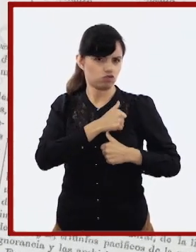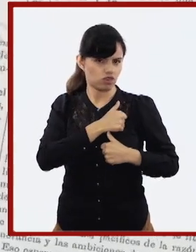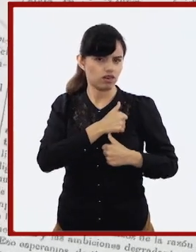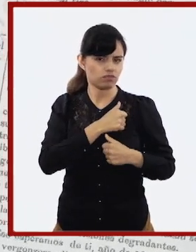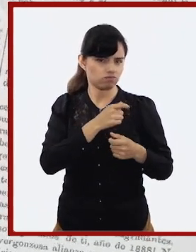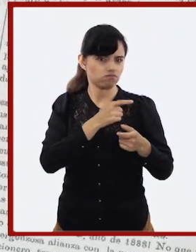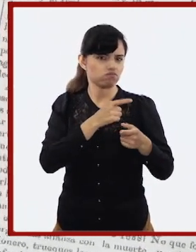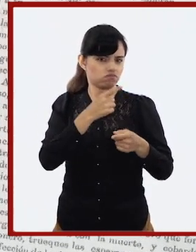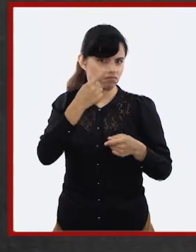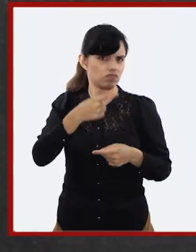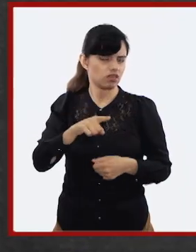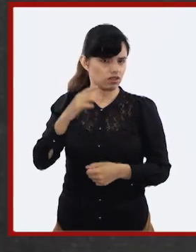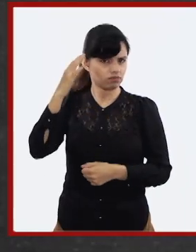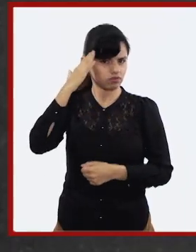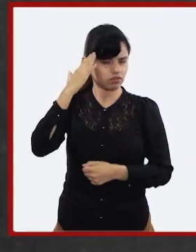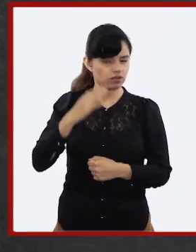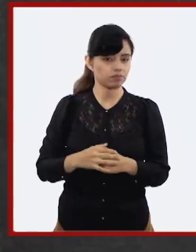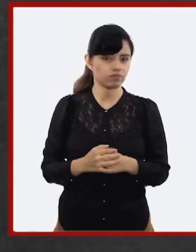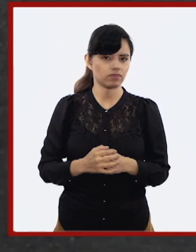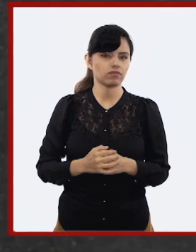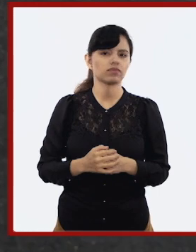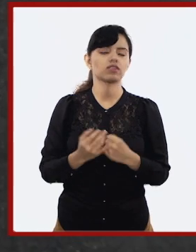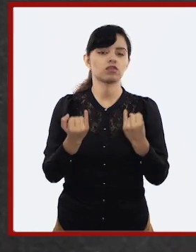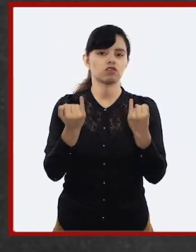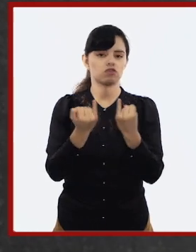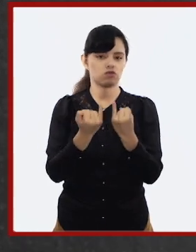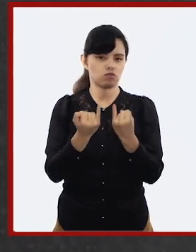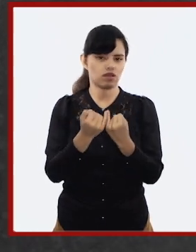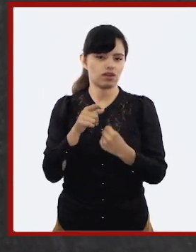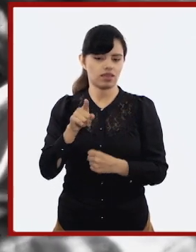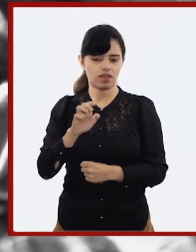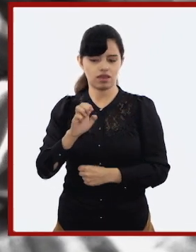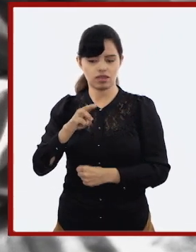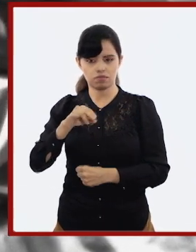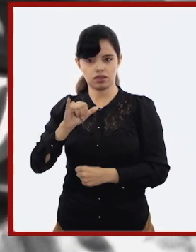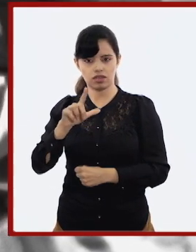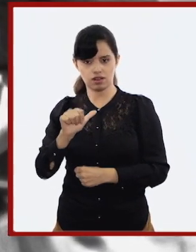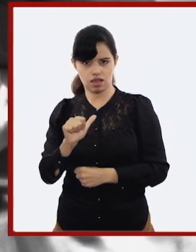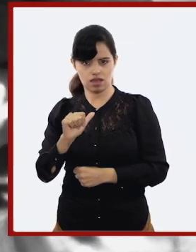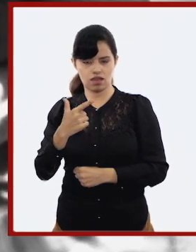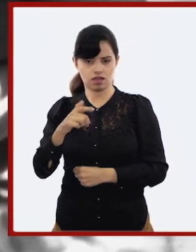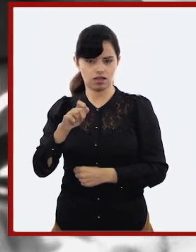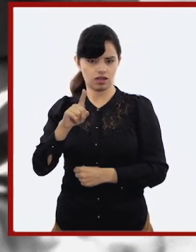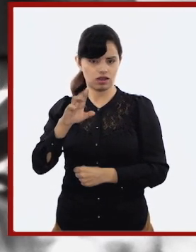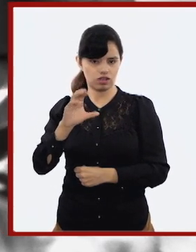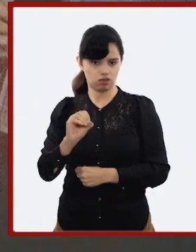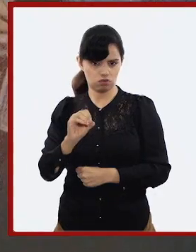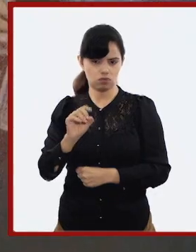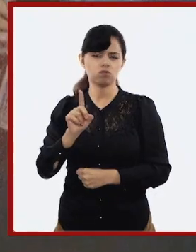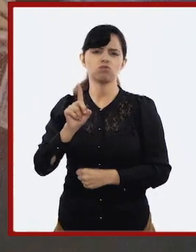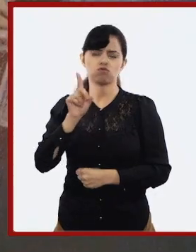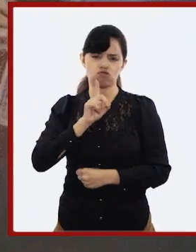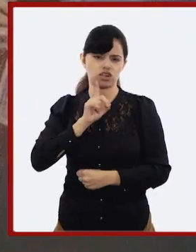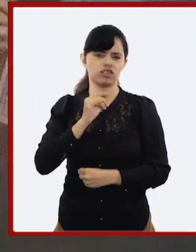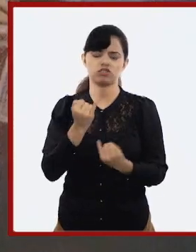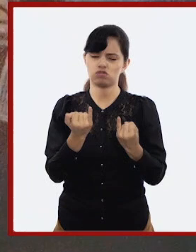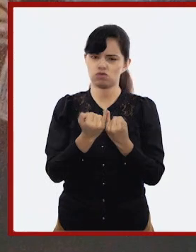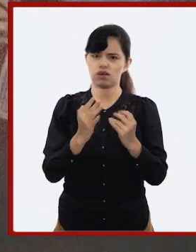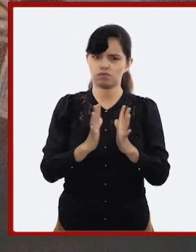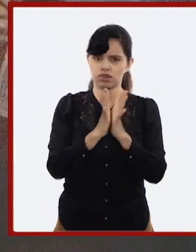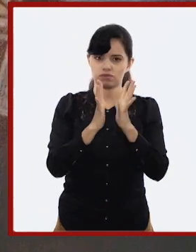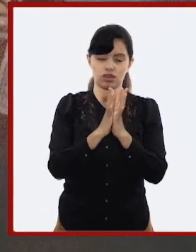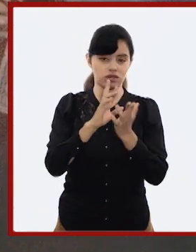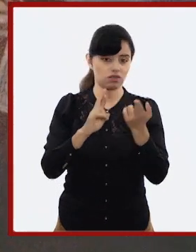mujeres, destacó en las filas constitucionalistas Hermila Galindo. Las mujeres hicieron la revolución, pero